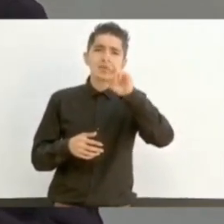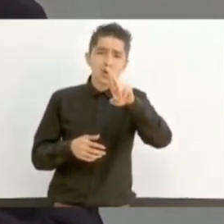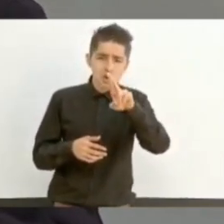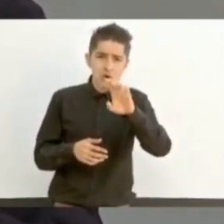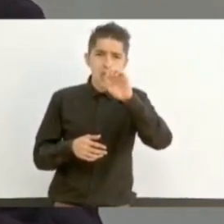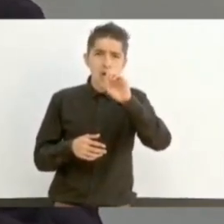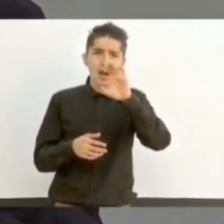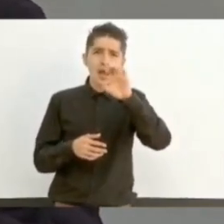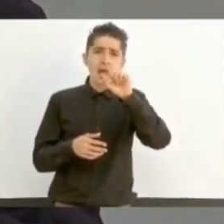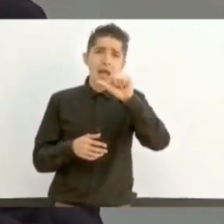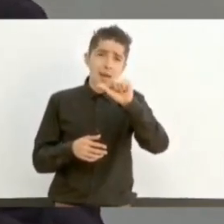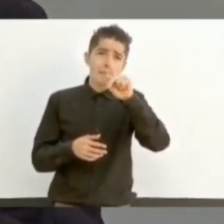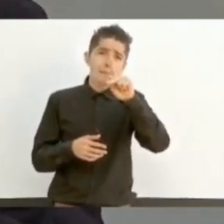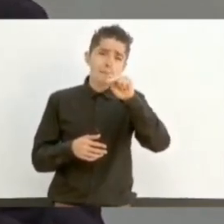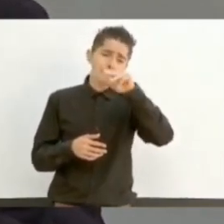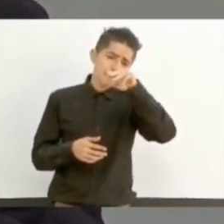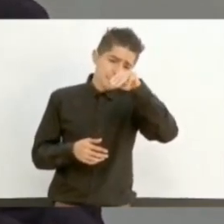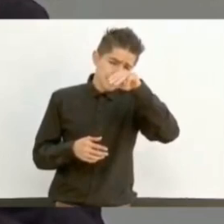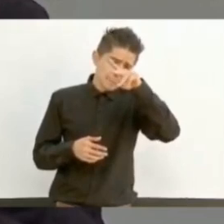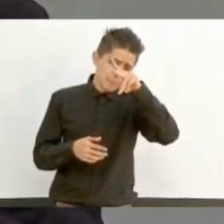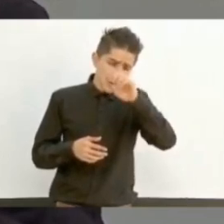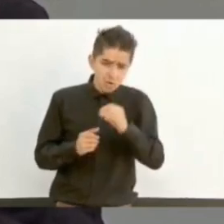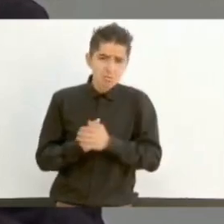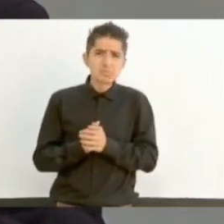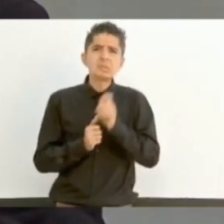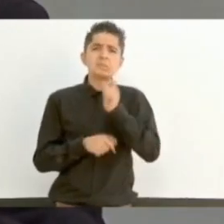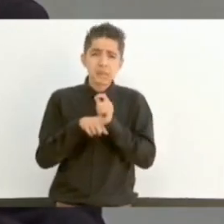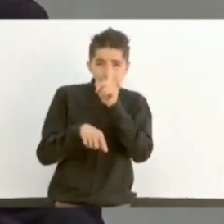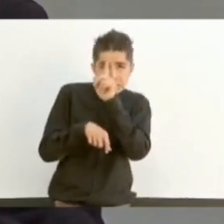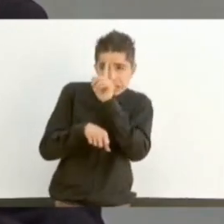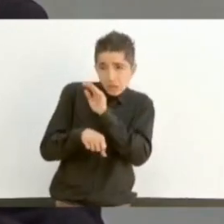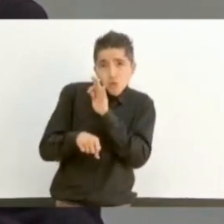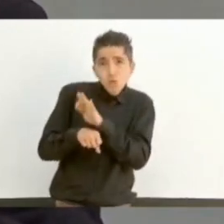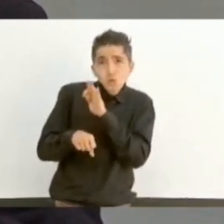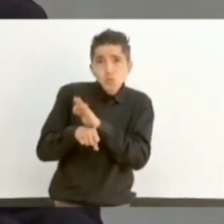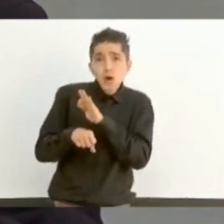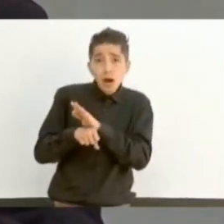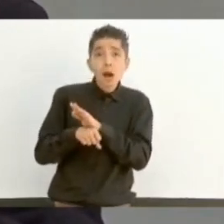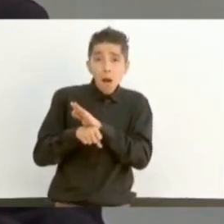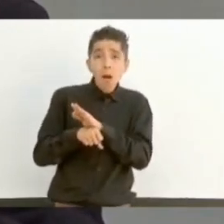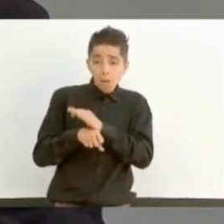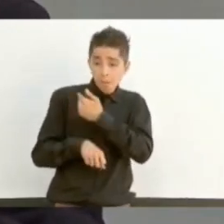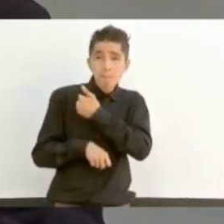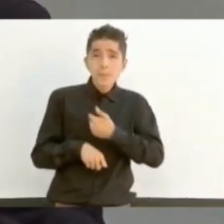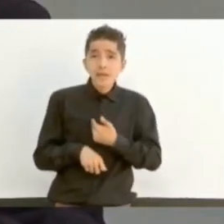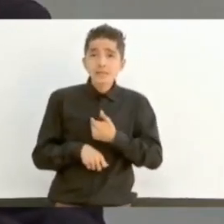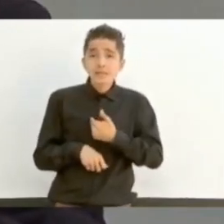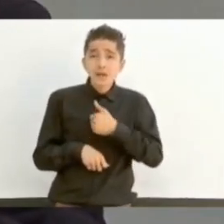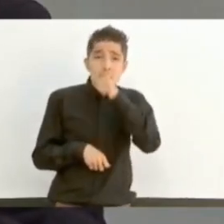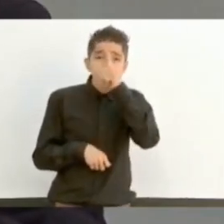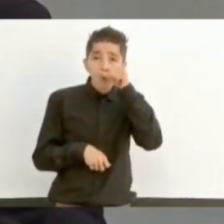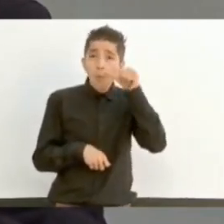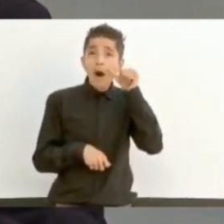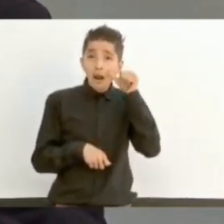fue asesor del presidente Benito Juárez.